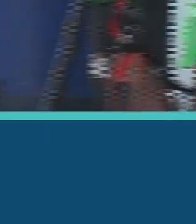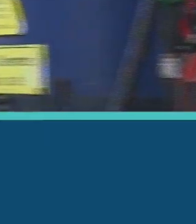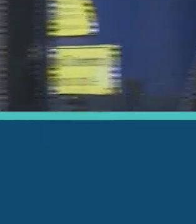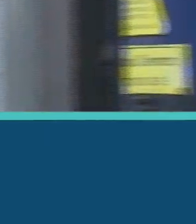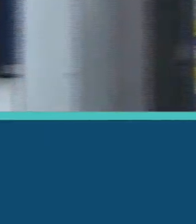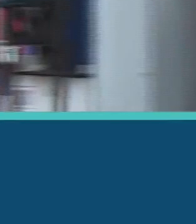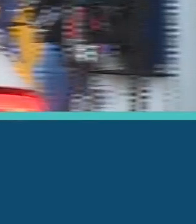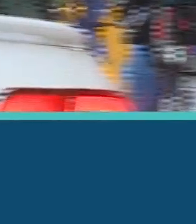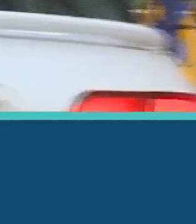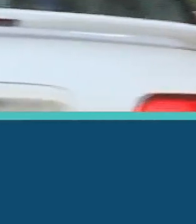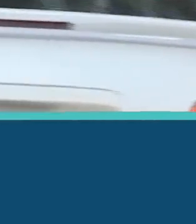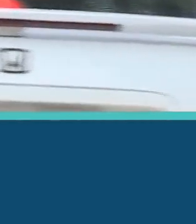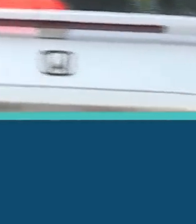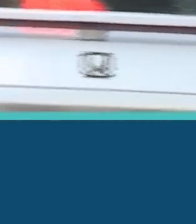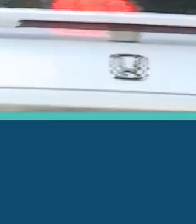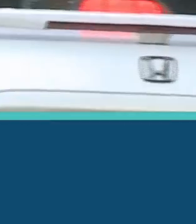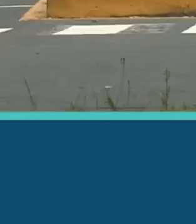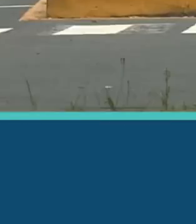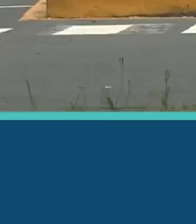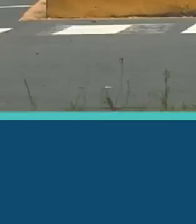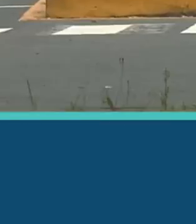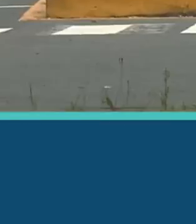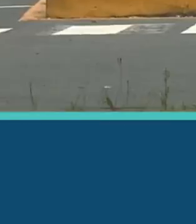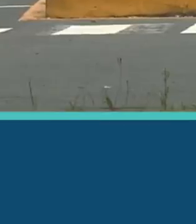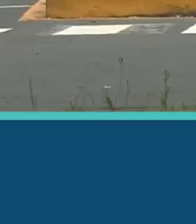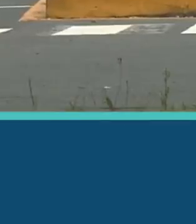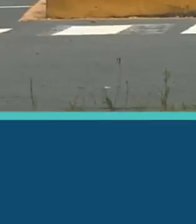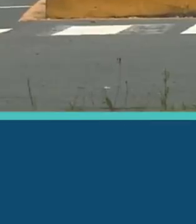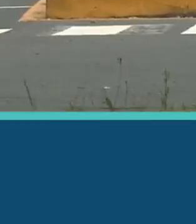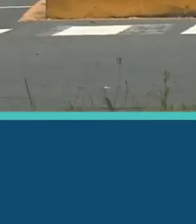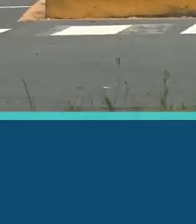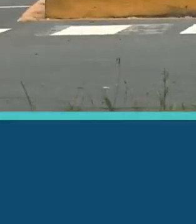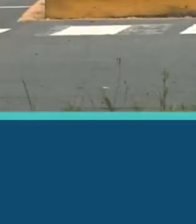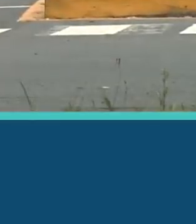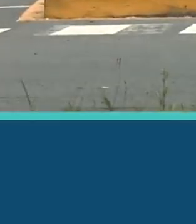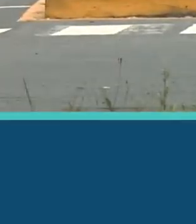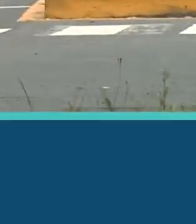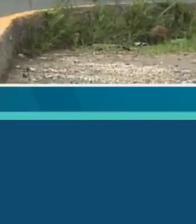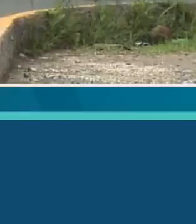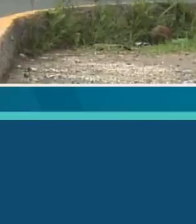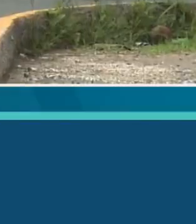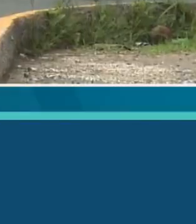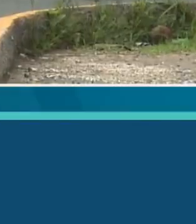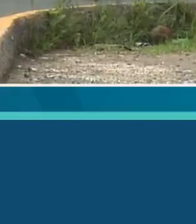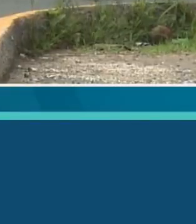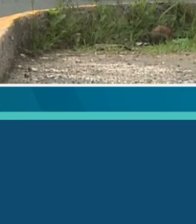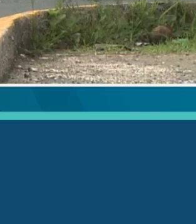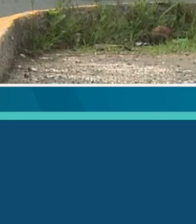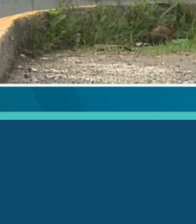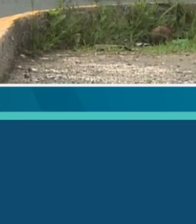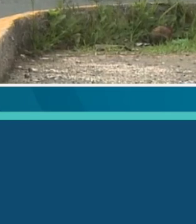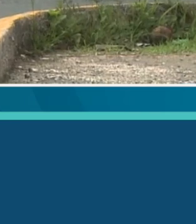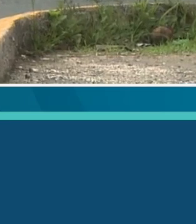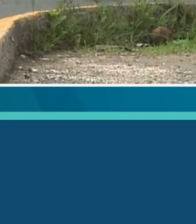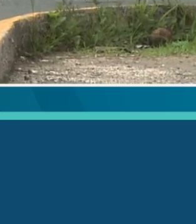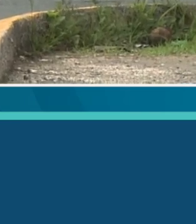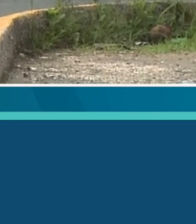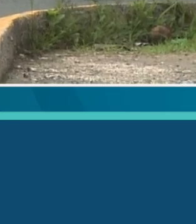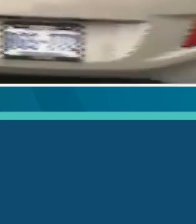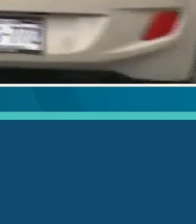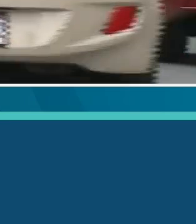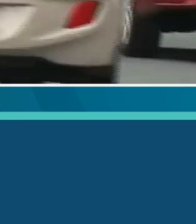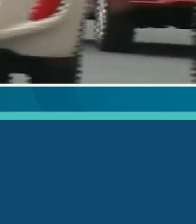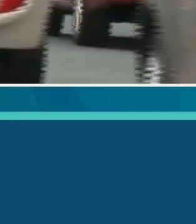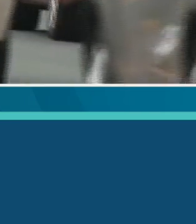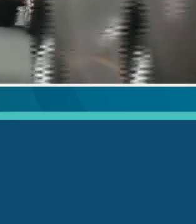algunas personas que nos manifestaban también cómo ha cambiado sus vidas durante estos meses, donde se ha dado un